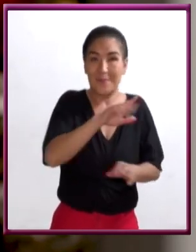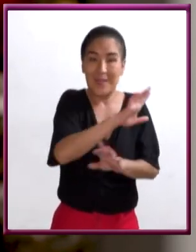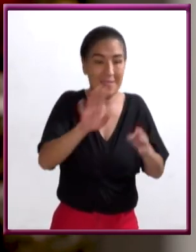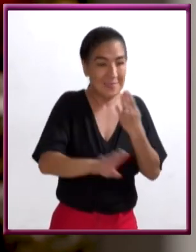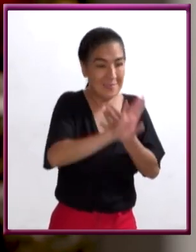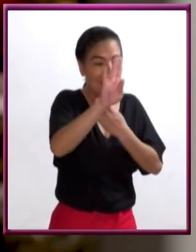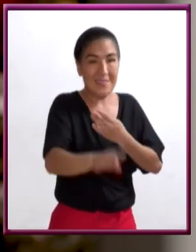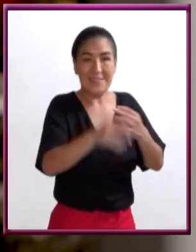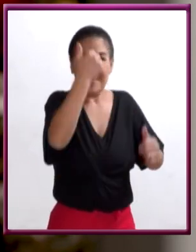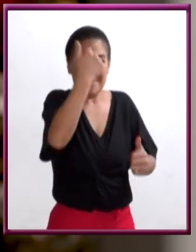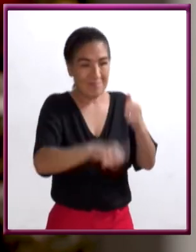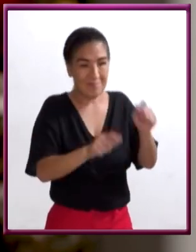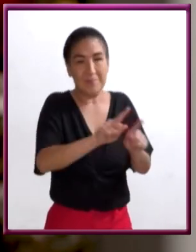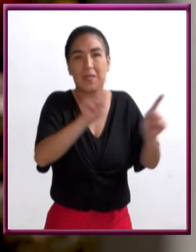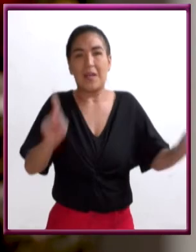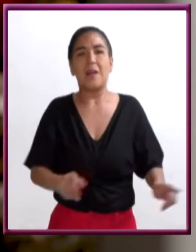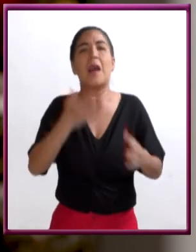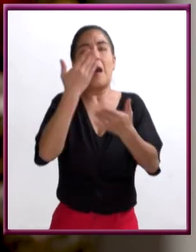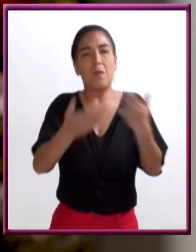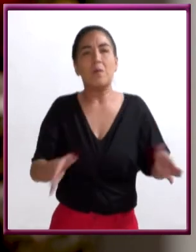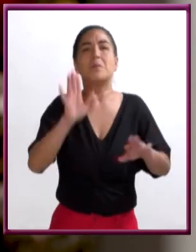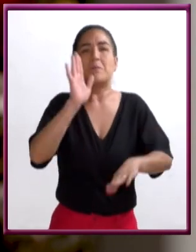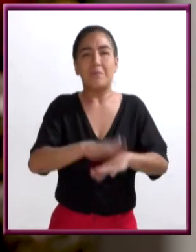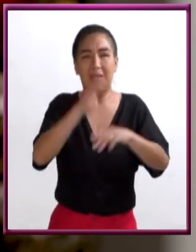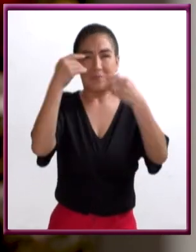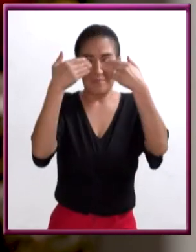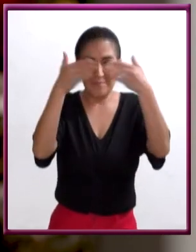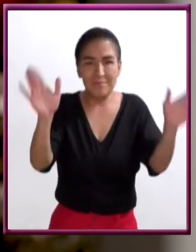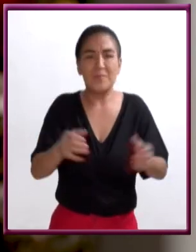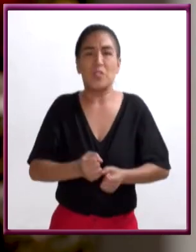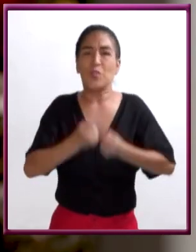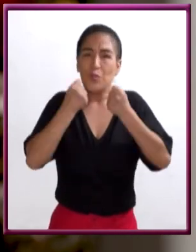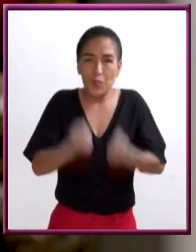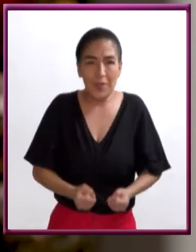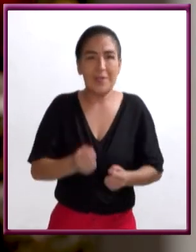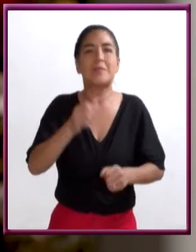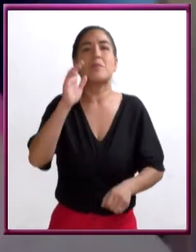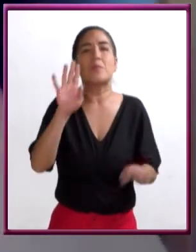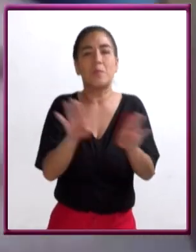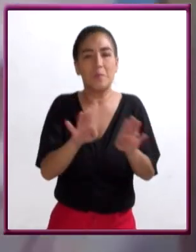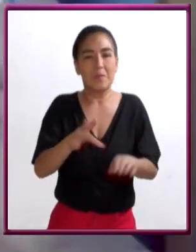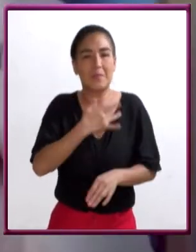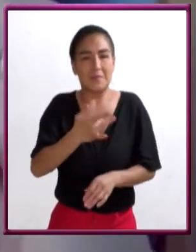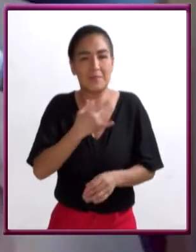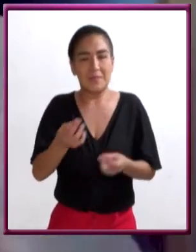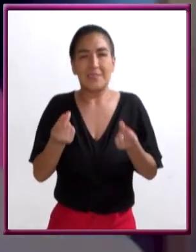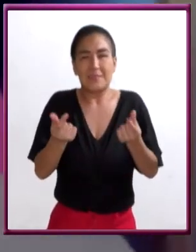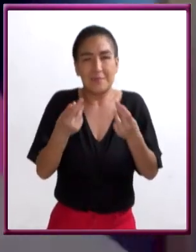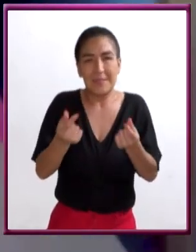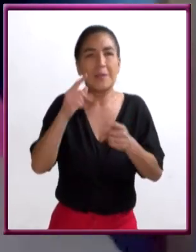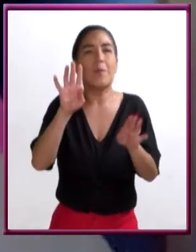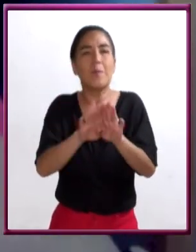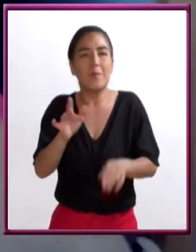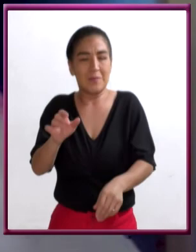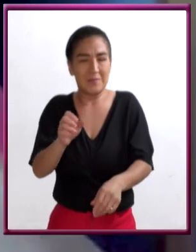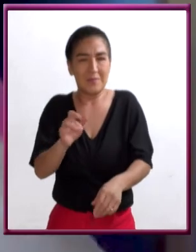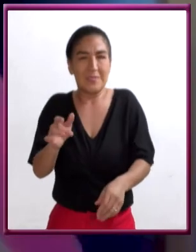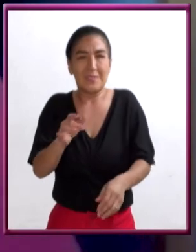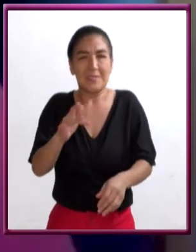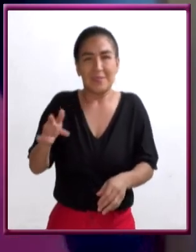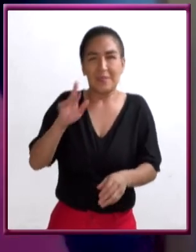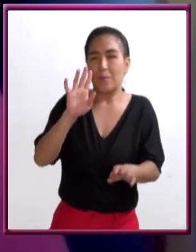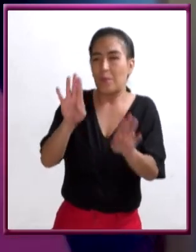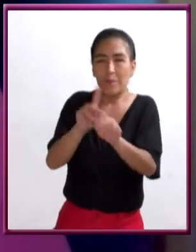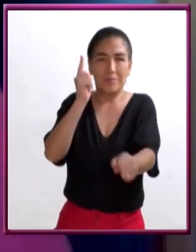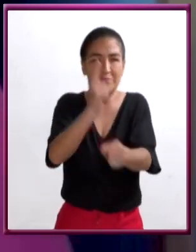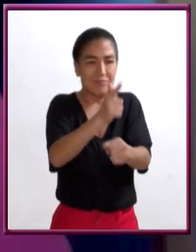una relación así, tengamos los focos más prendidos y estemos como más sensibles. O sea,